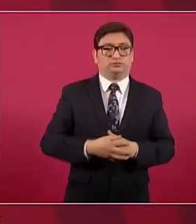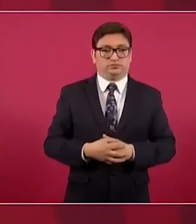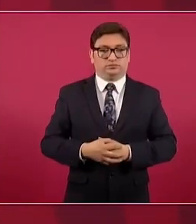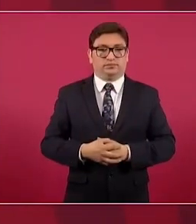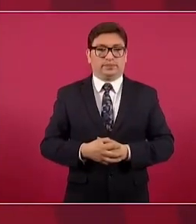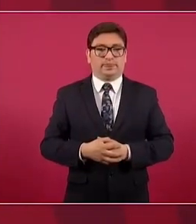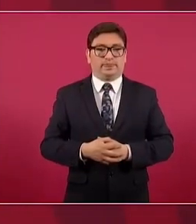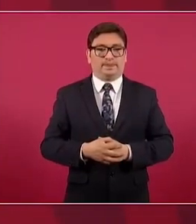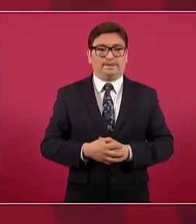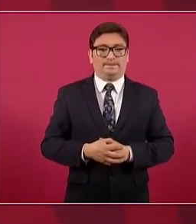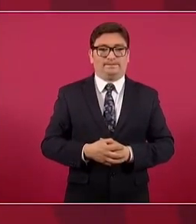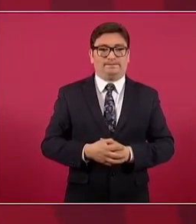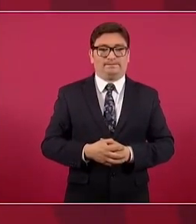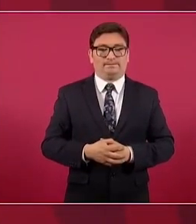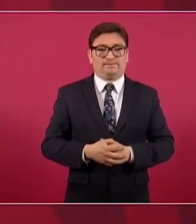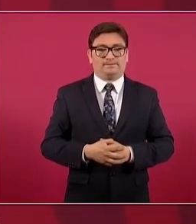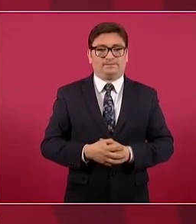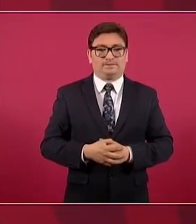de